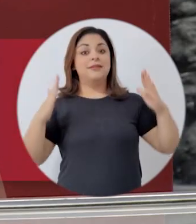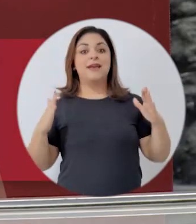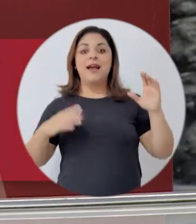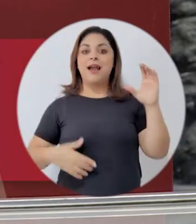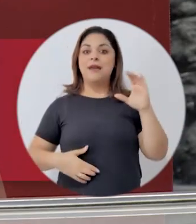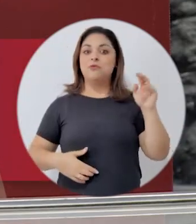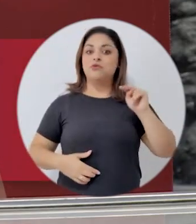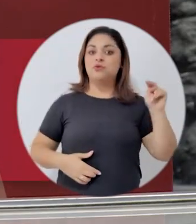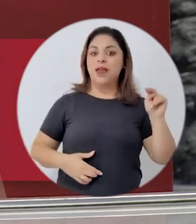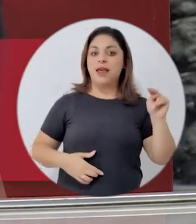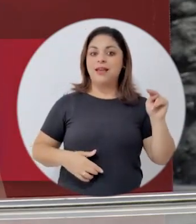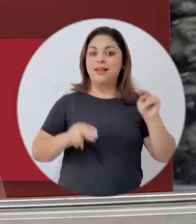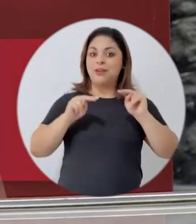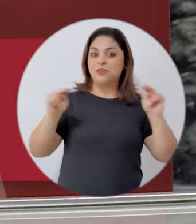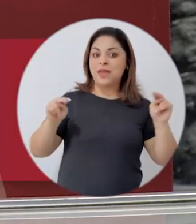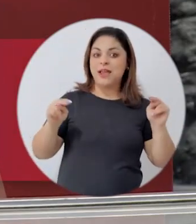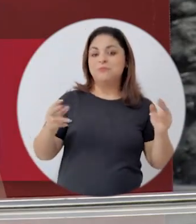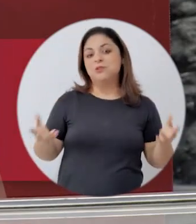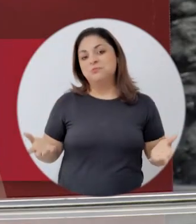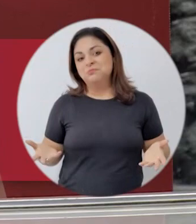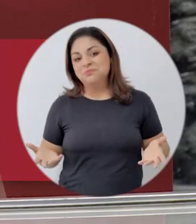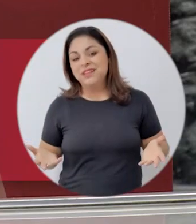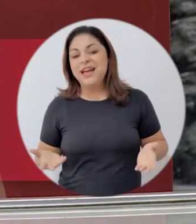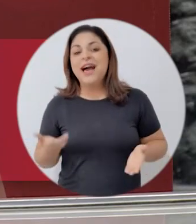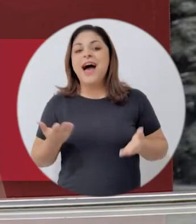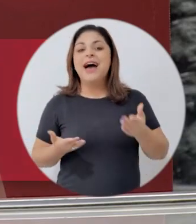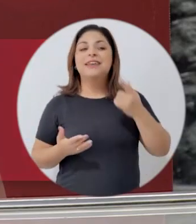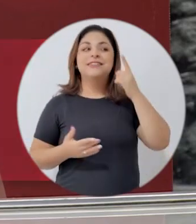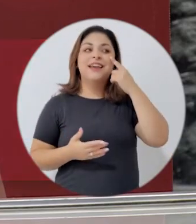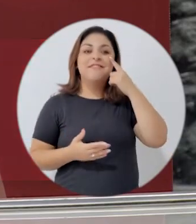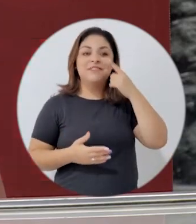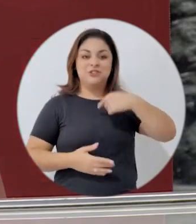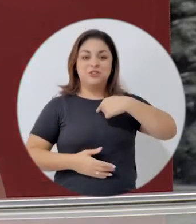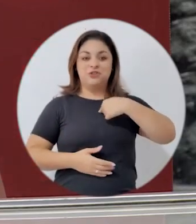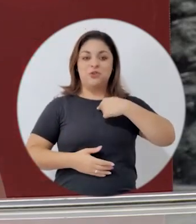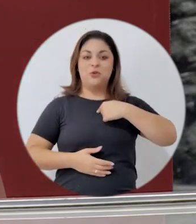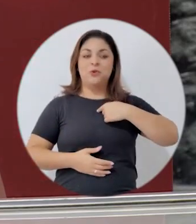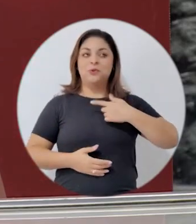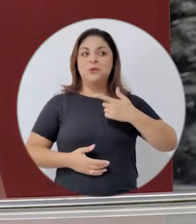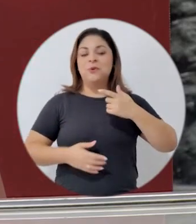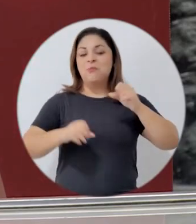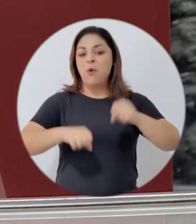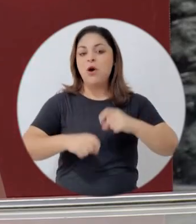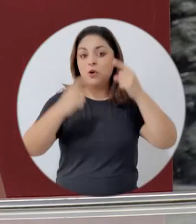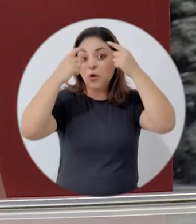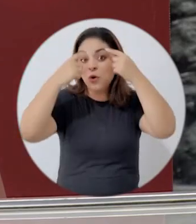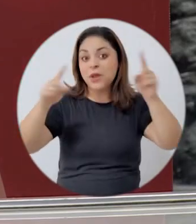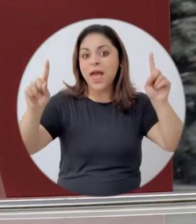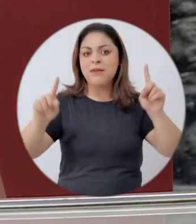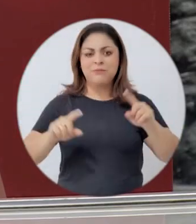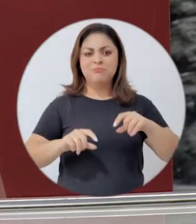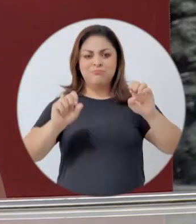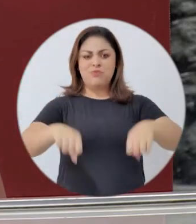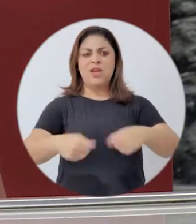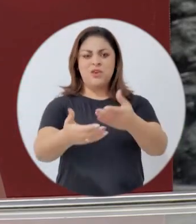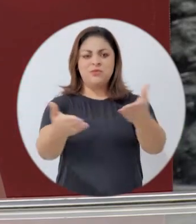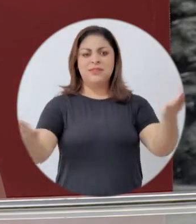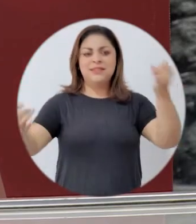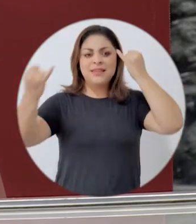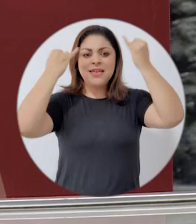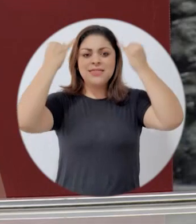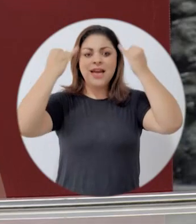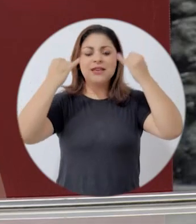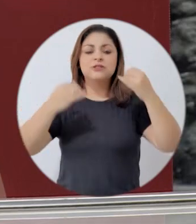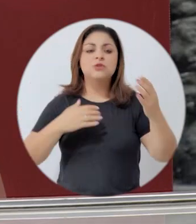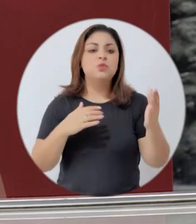tendrías que ver un poco la parte legal como figura jurídica, ¿verdad? A ver si se puede hacer, pero realmente todos podemos tener estas iniciativas sin